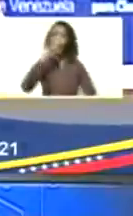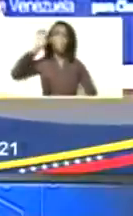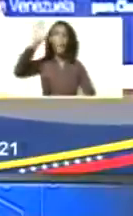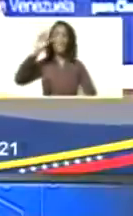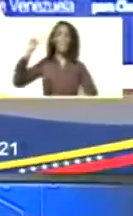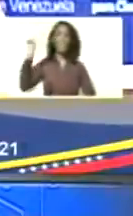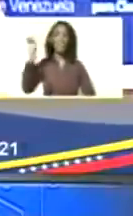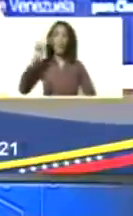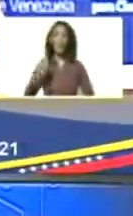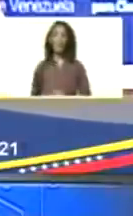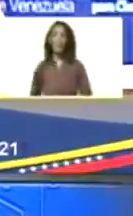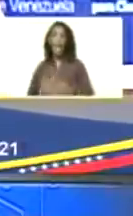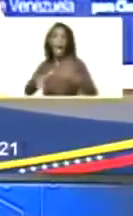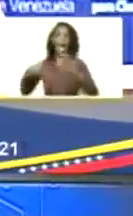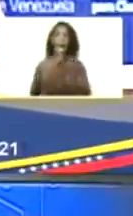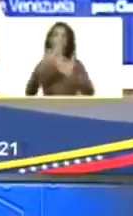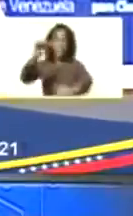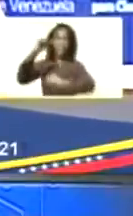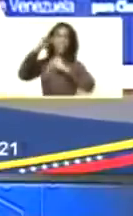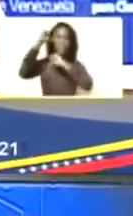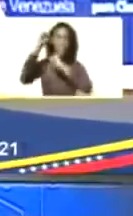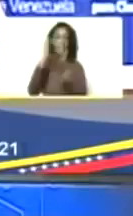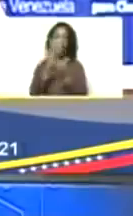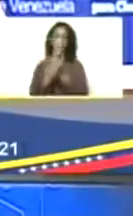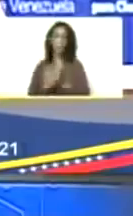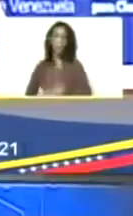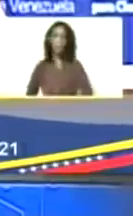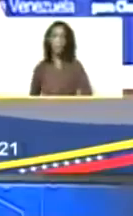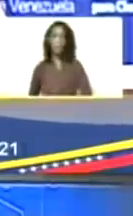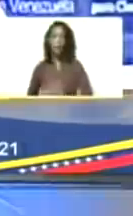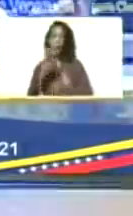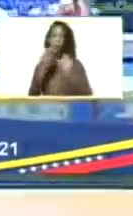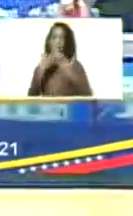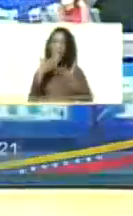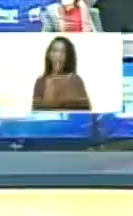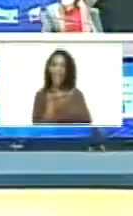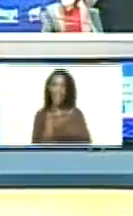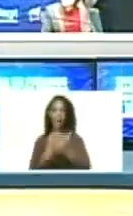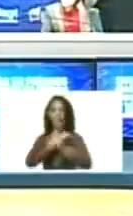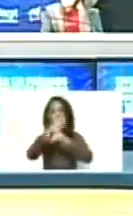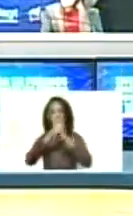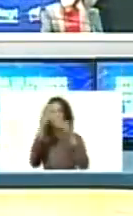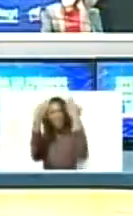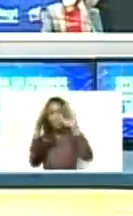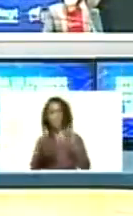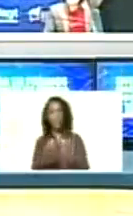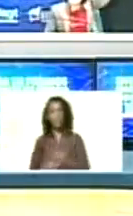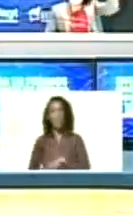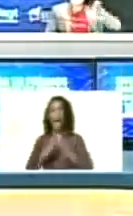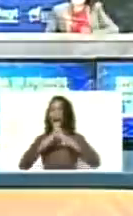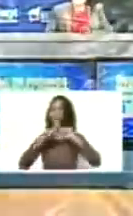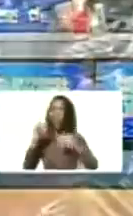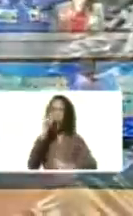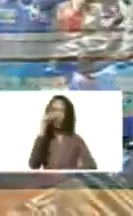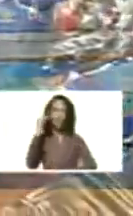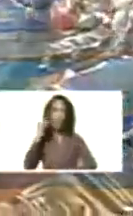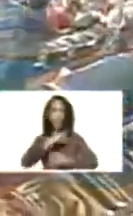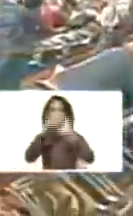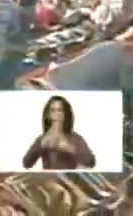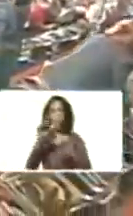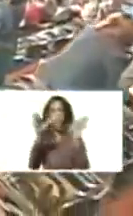Venezuela. Hasta la victoria siempre. Muchas gracias. Feliz Navidad. A todos y todas, feliz